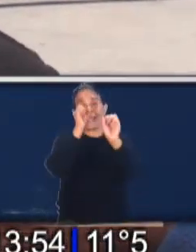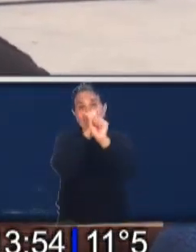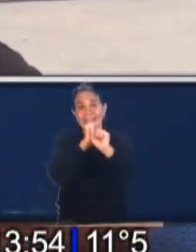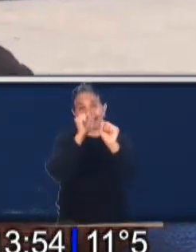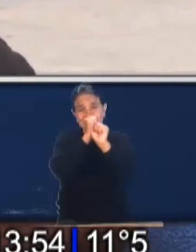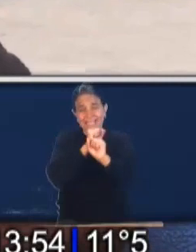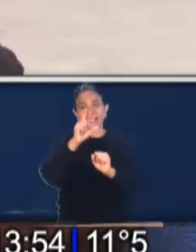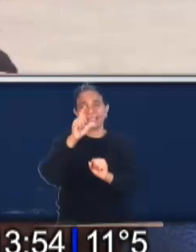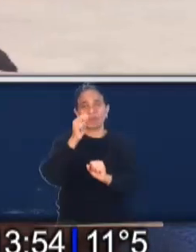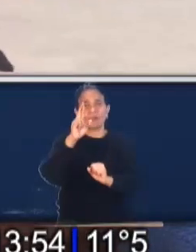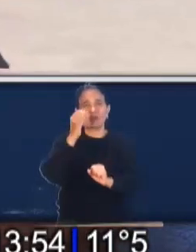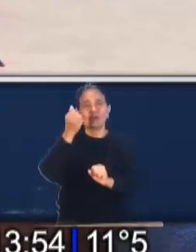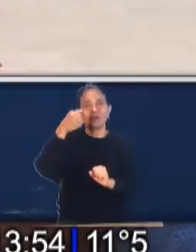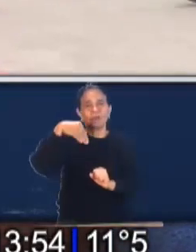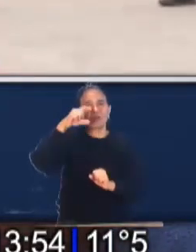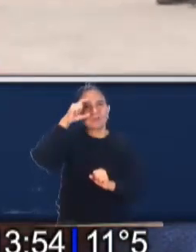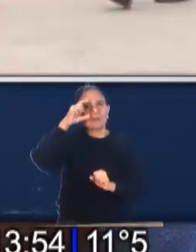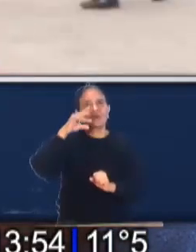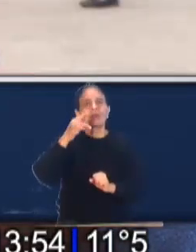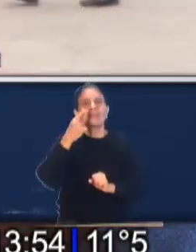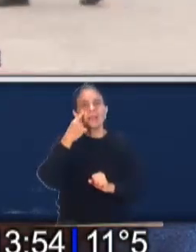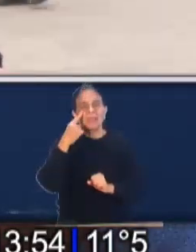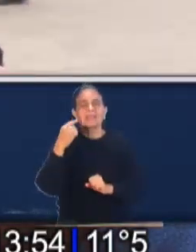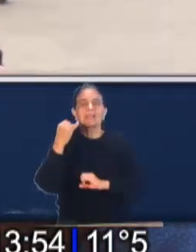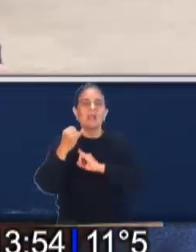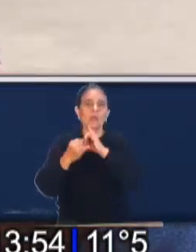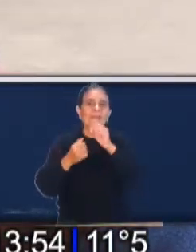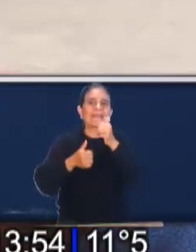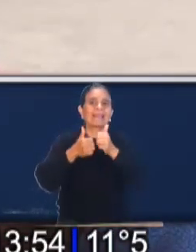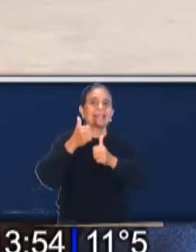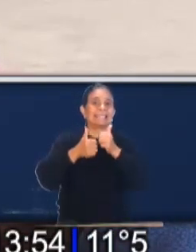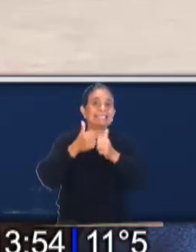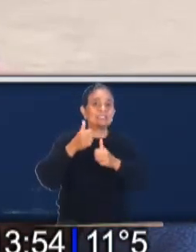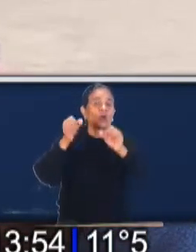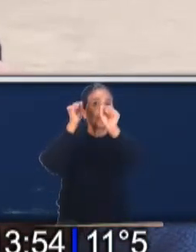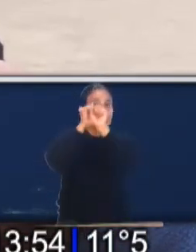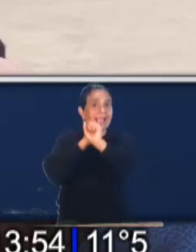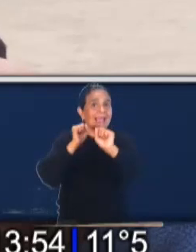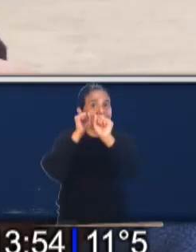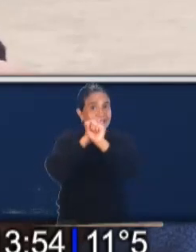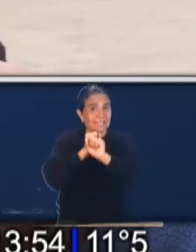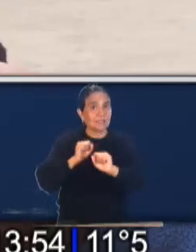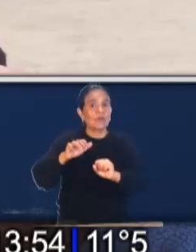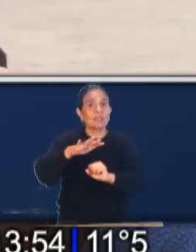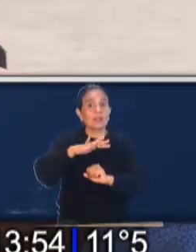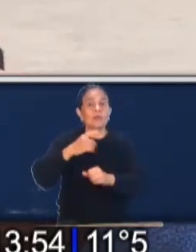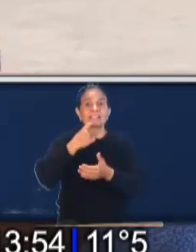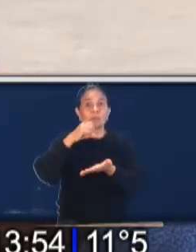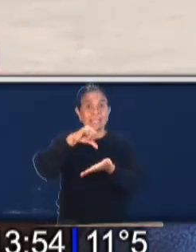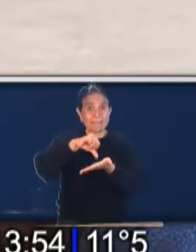¿sí? Que nos va a hablar un poco de la historia, más que todo arquitectónica, ¿sí? De la ciudad y de la